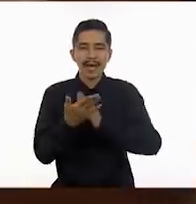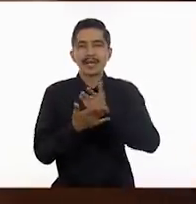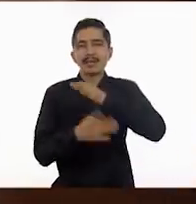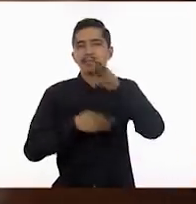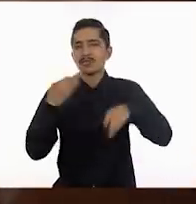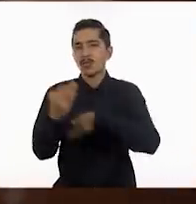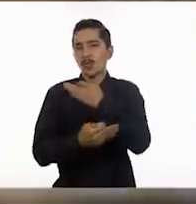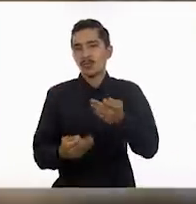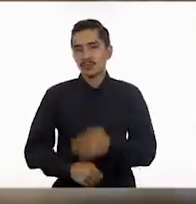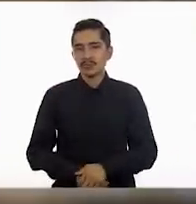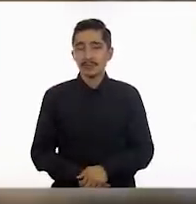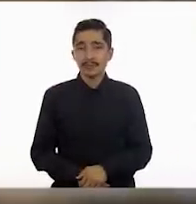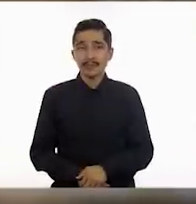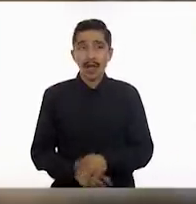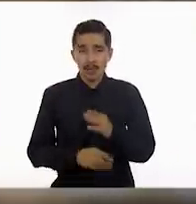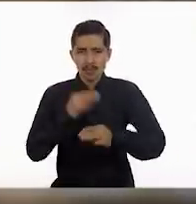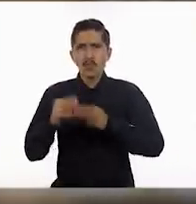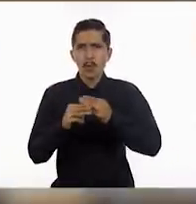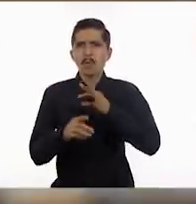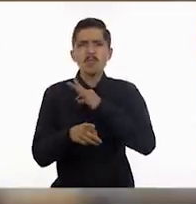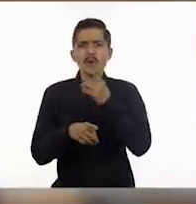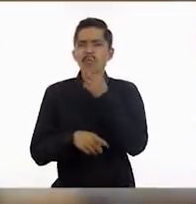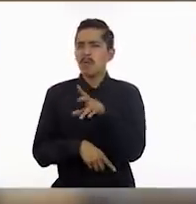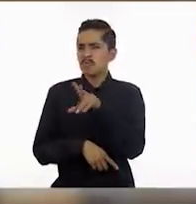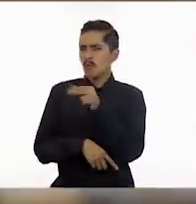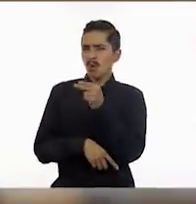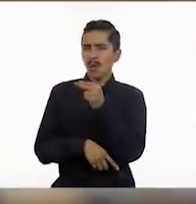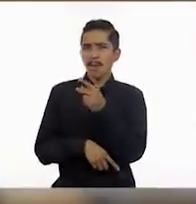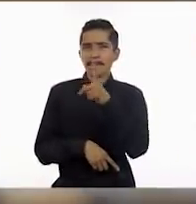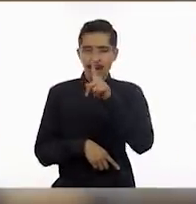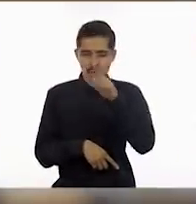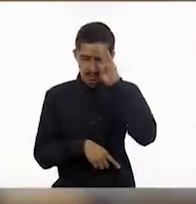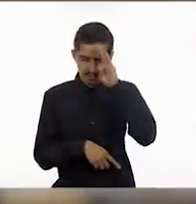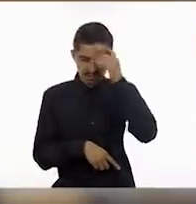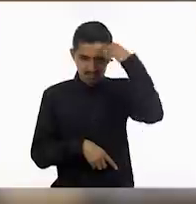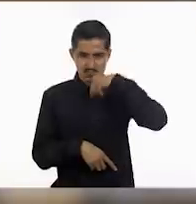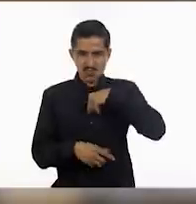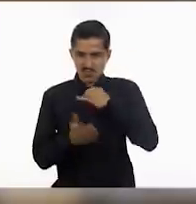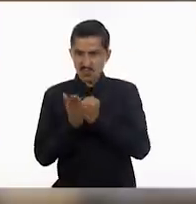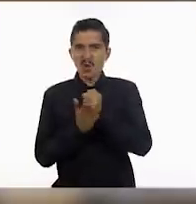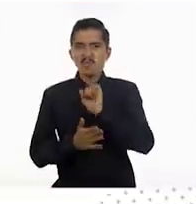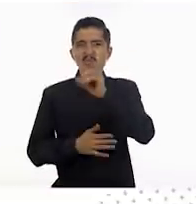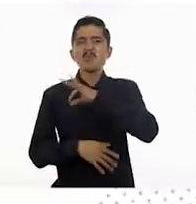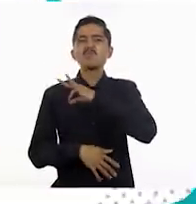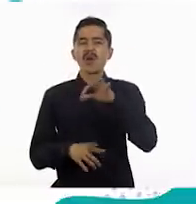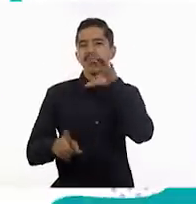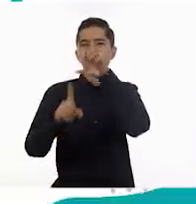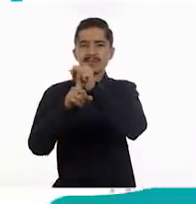El mundo te puede decir que no, pero está en ti demostrar lo que puedes ser.